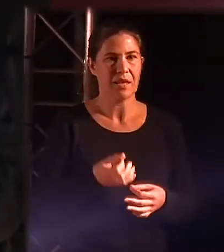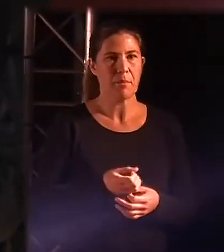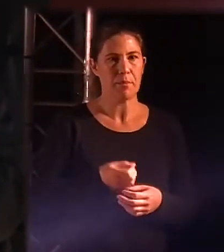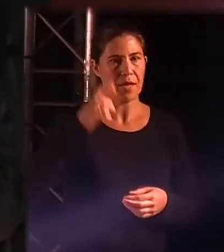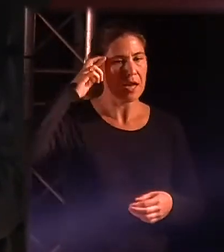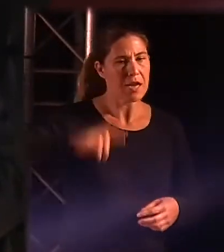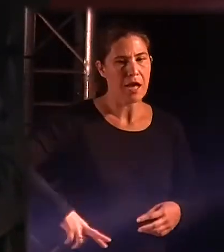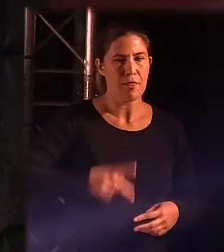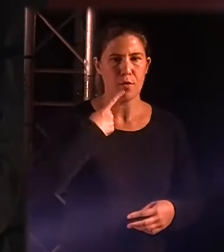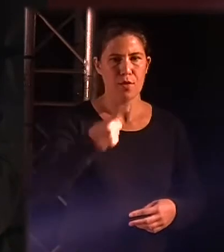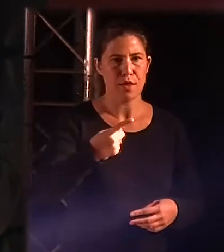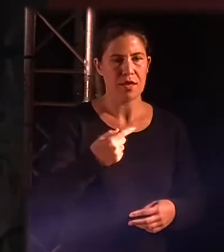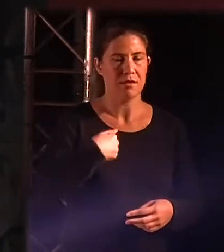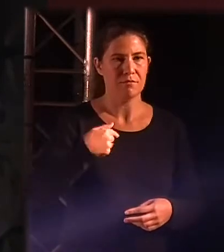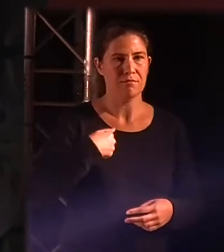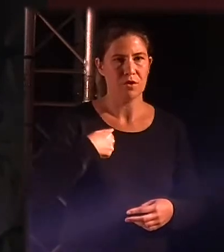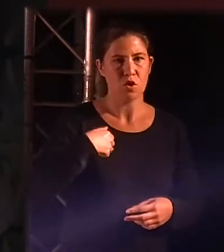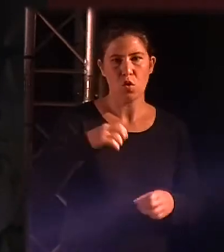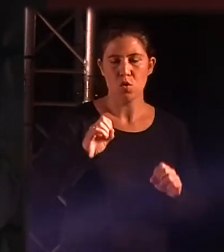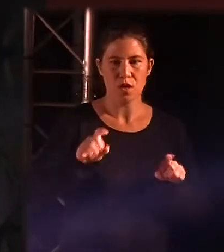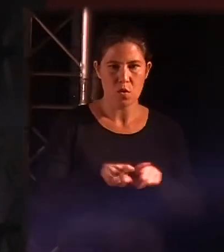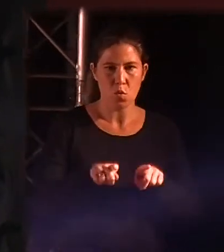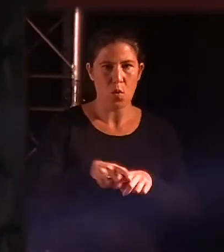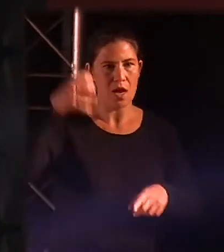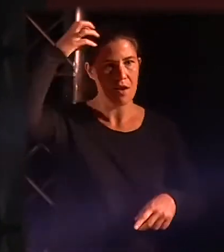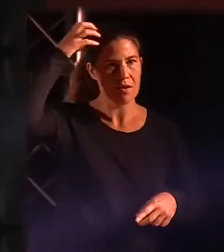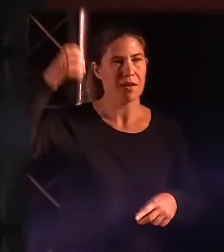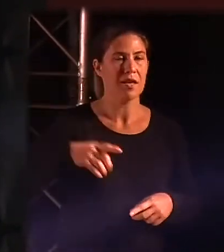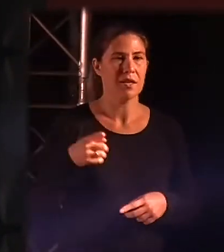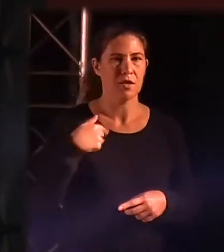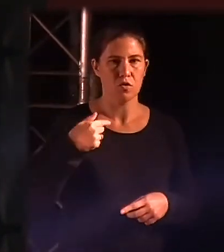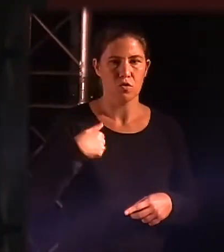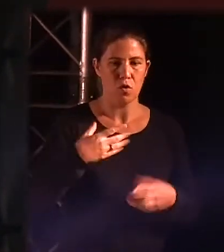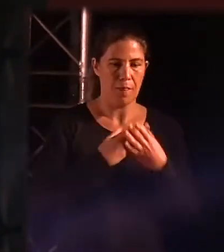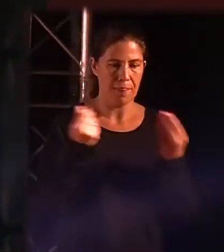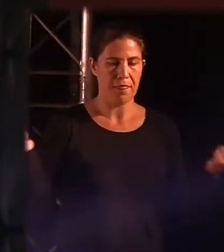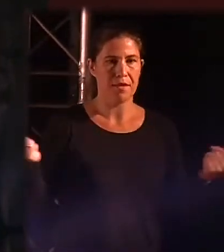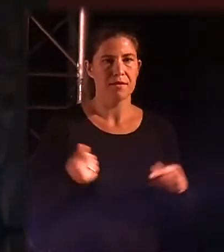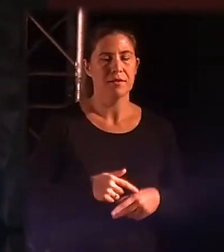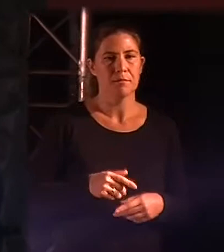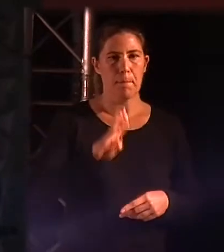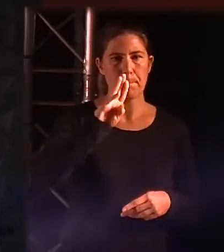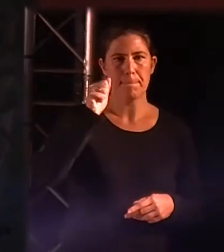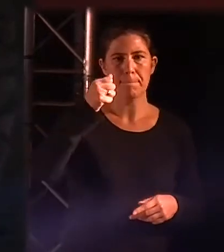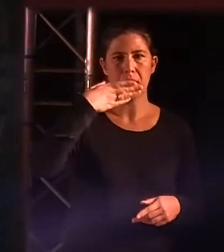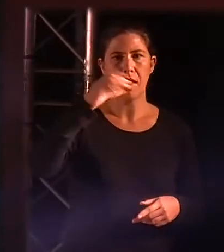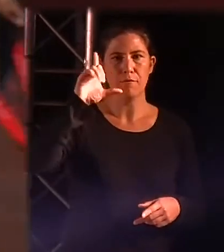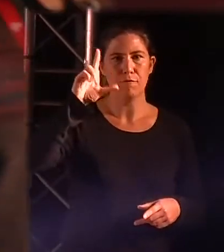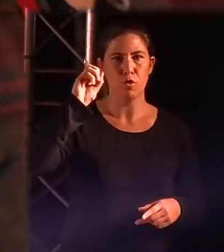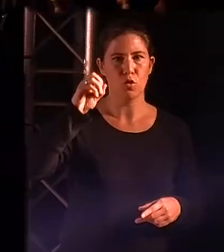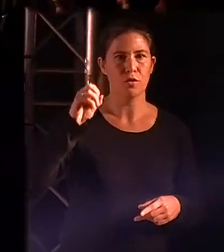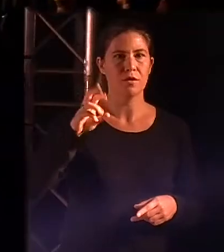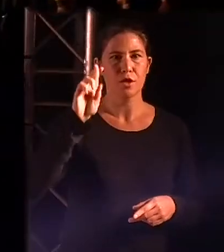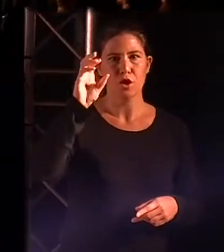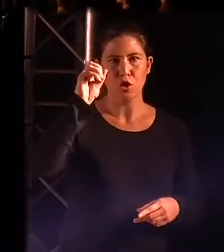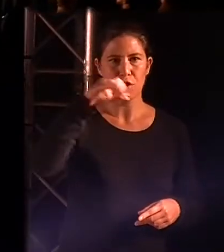dice. Así que yo voy a hacer como el rey Arturo, le voy a hacer caso o simplemente voy a desaparecer. Pablo Rodríguez, las mil y una formas de meter la